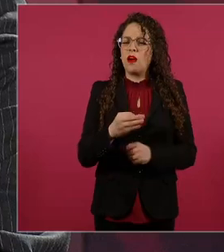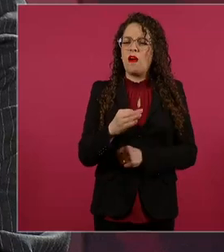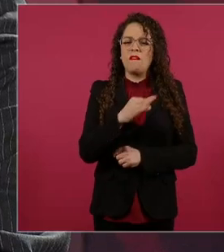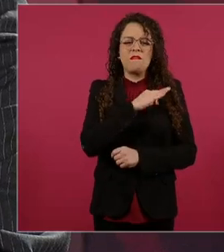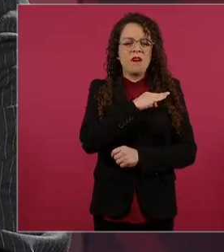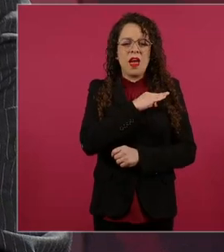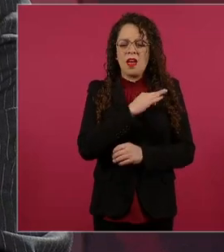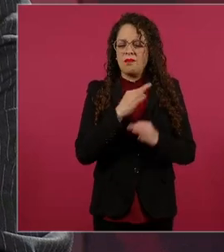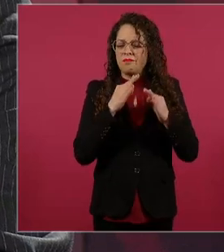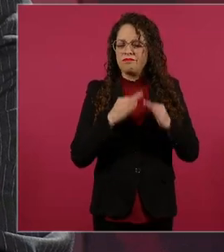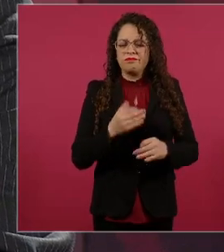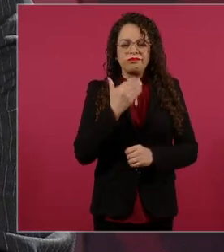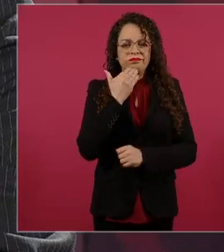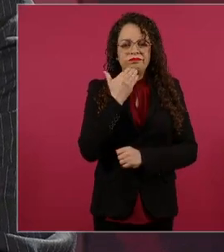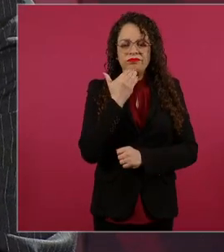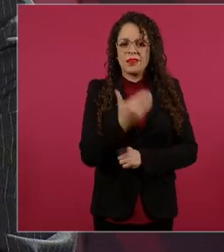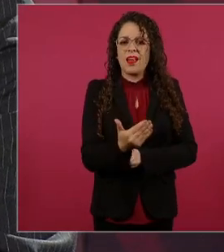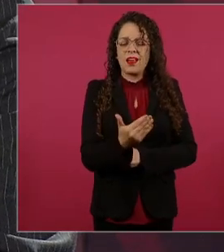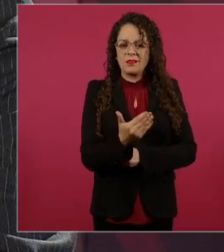Y